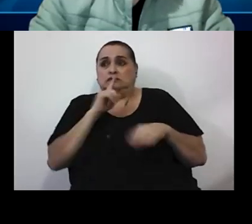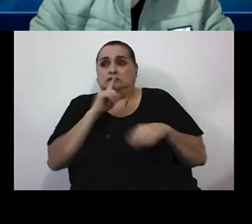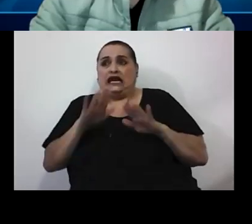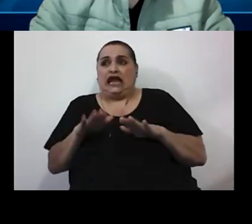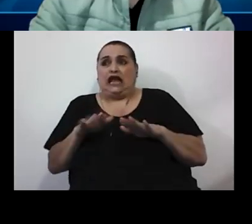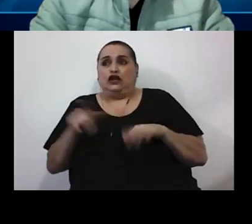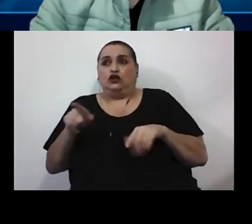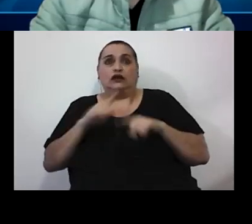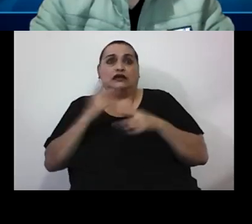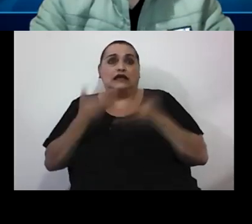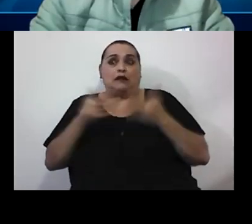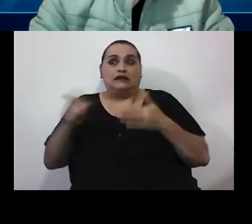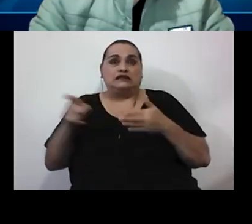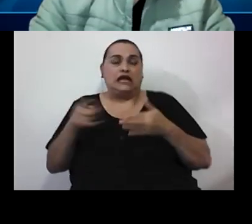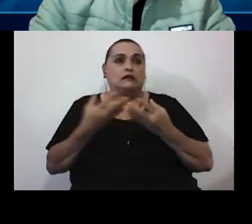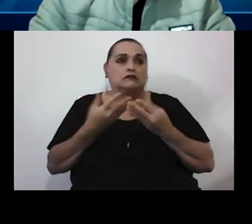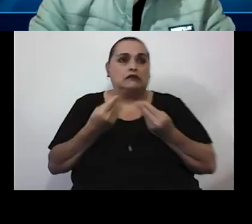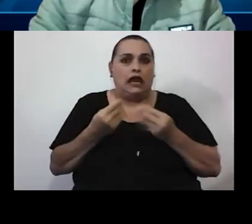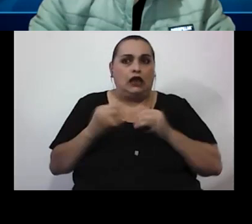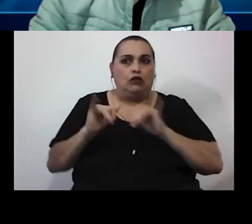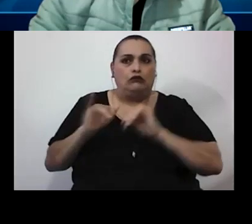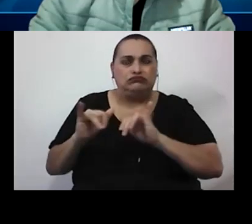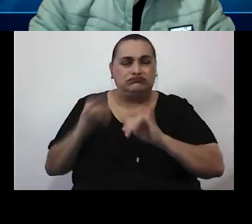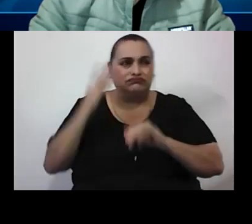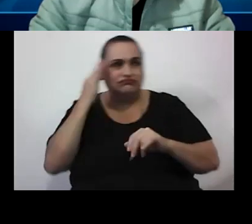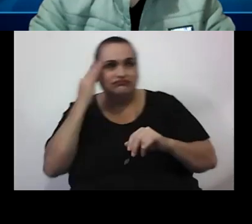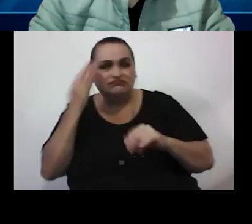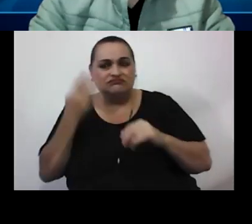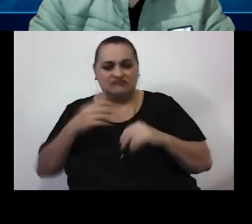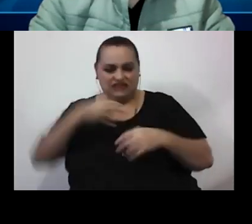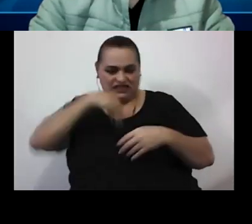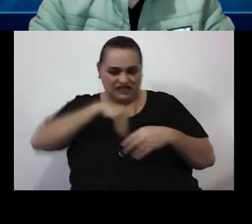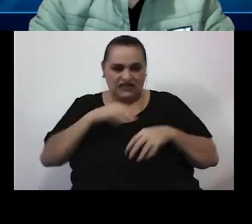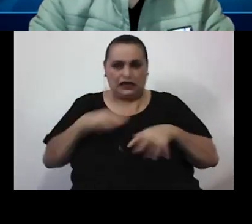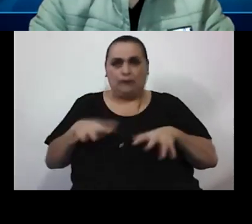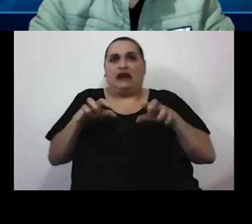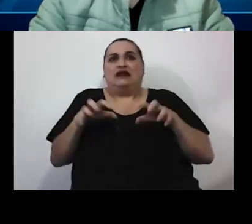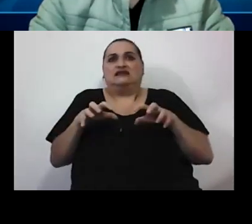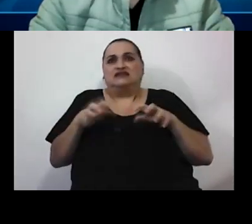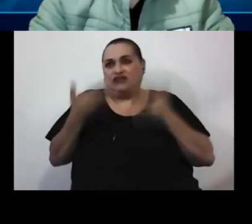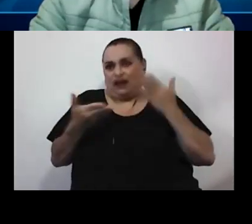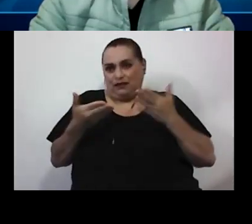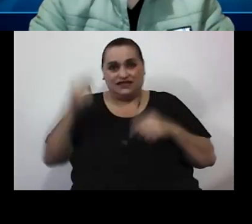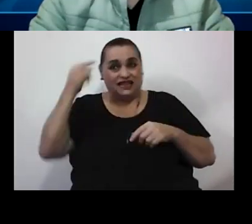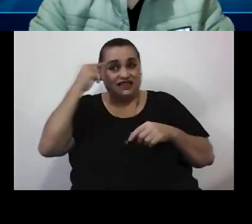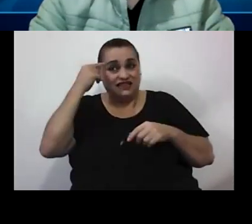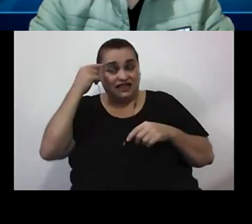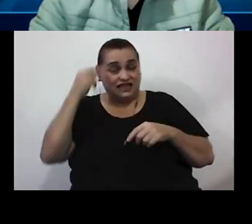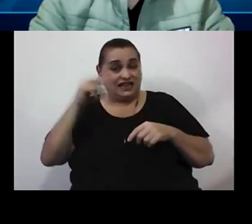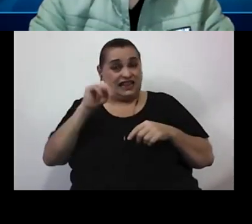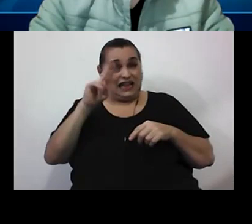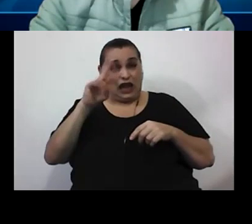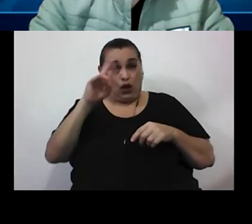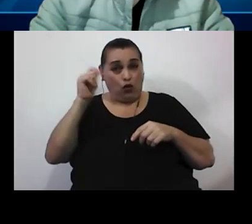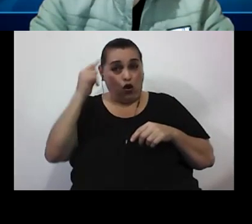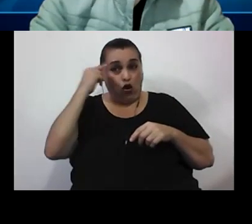está disociado, congelado, en realidad está paralizado. Neurológicamente hablando, es como un apagón